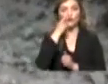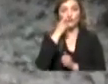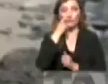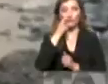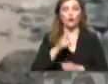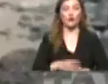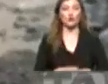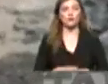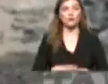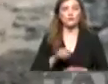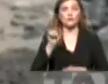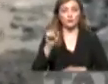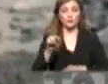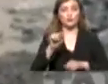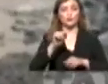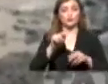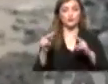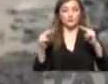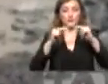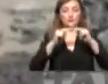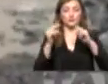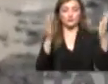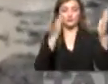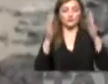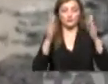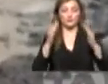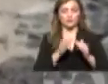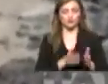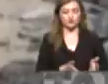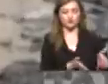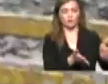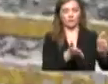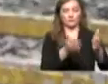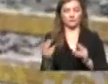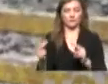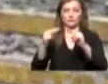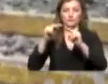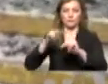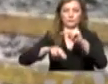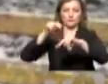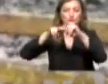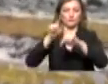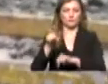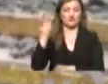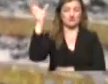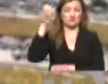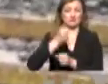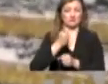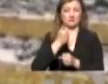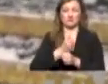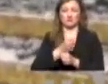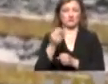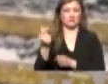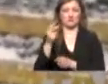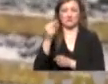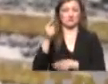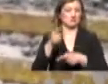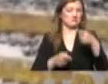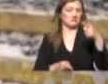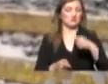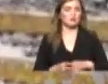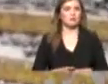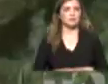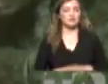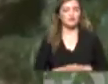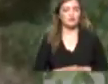puente provisional se levantará a un costado de la vía. Las condiciones climáticas impiden que los trabajos se realicen con mayor rapidez, así